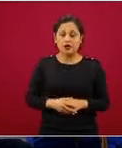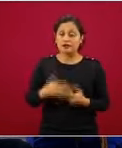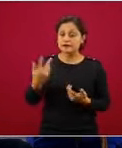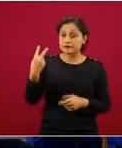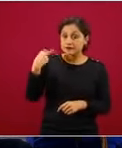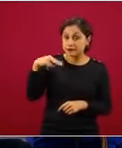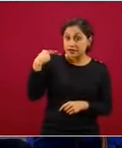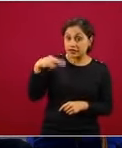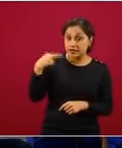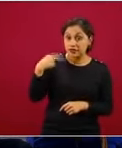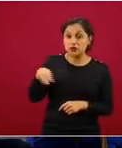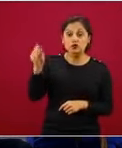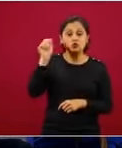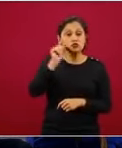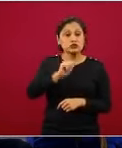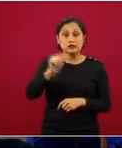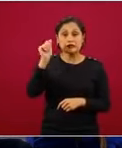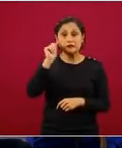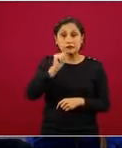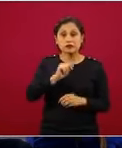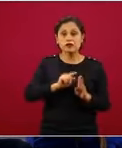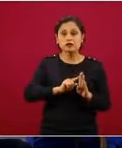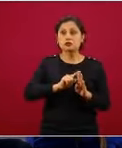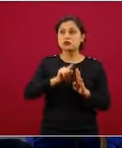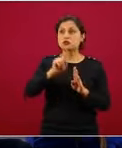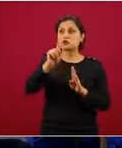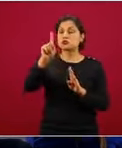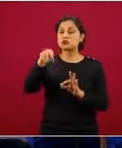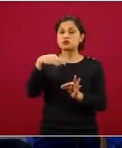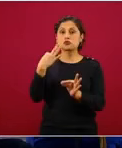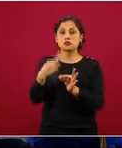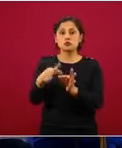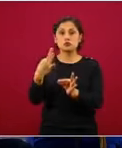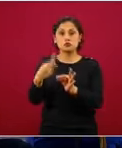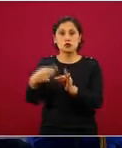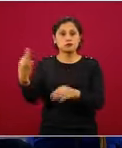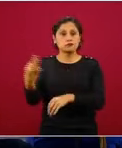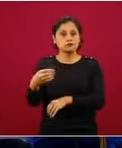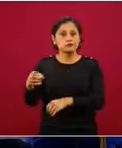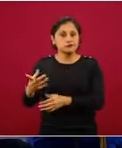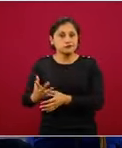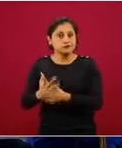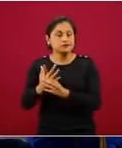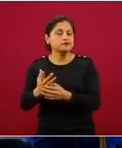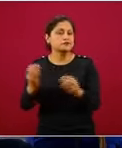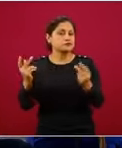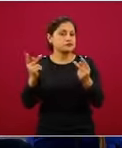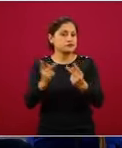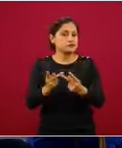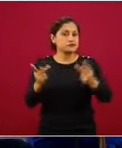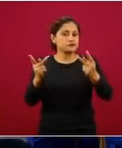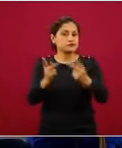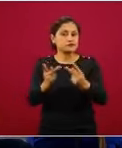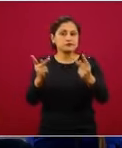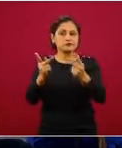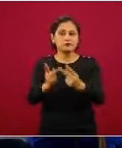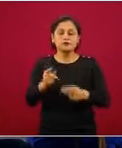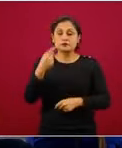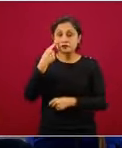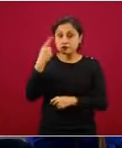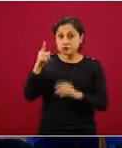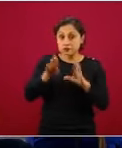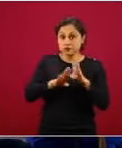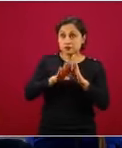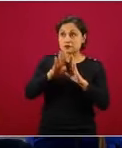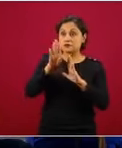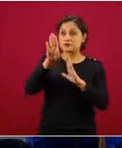Veracruz siempre ha tenido una curva epidémica muy bien organizada desde la predicción original, ha seguido la curva epidémica observada,